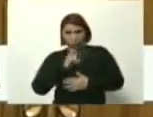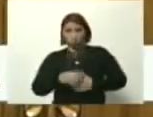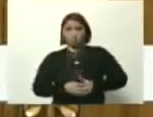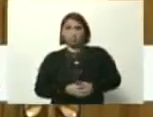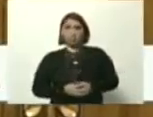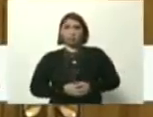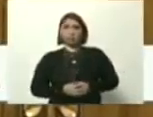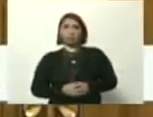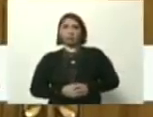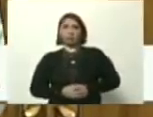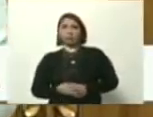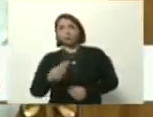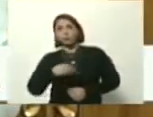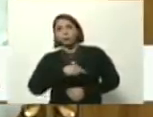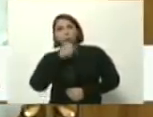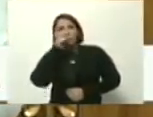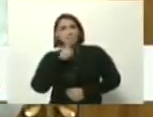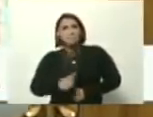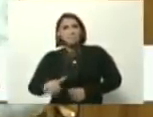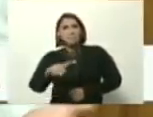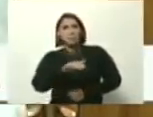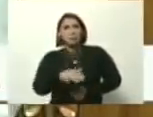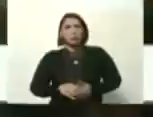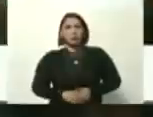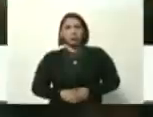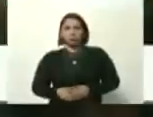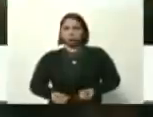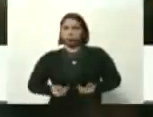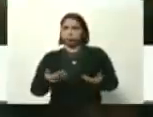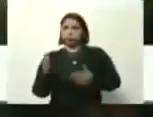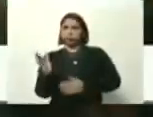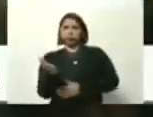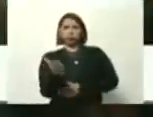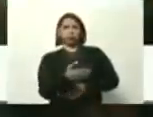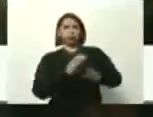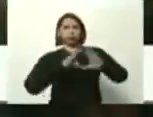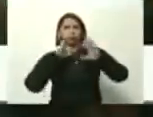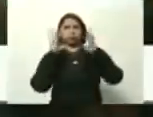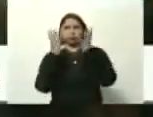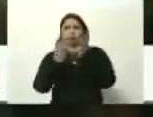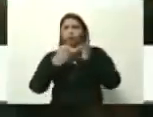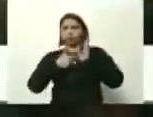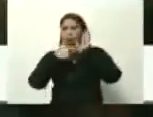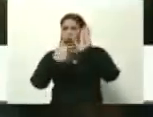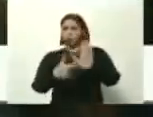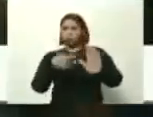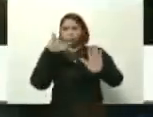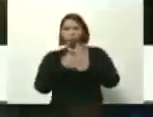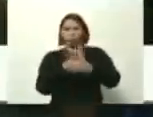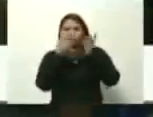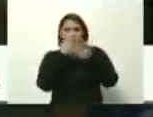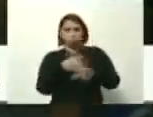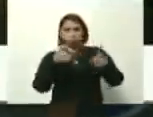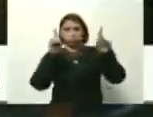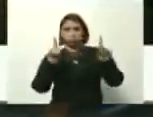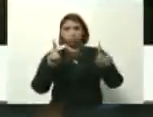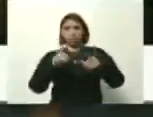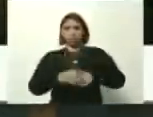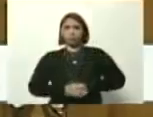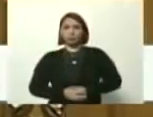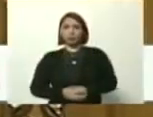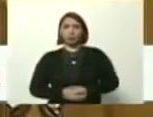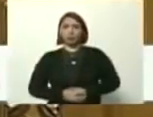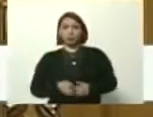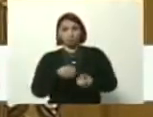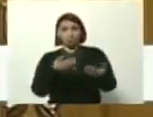cuando nuestro pueblo dio una lección al mundo de democracia.